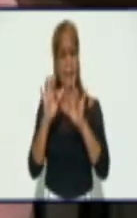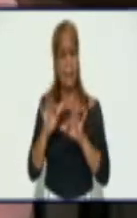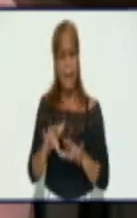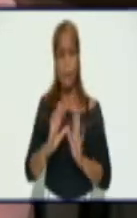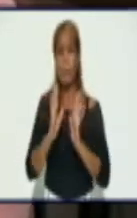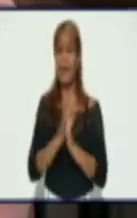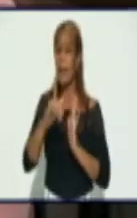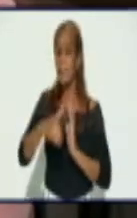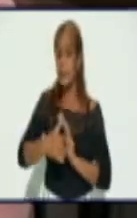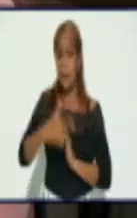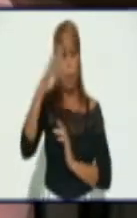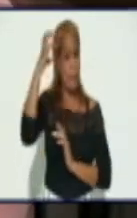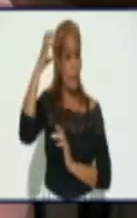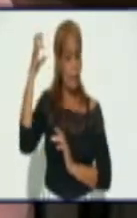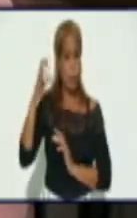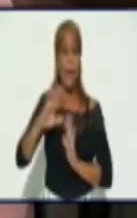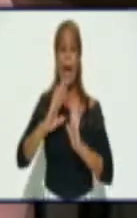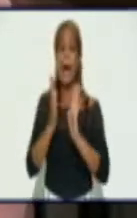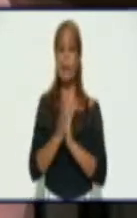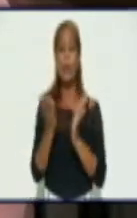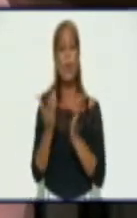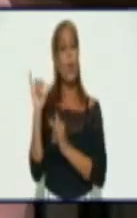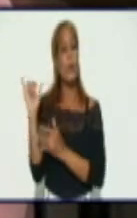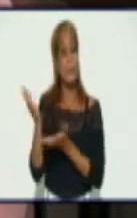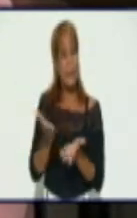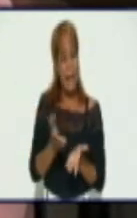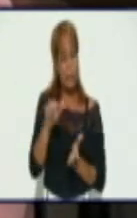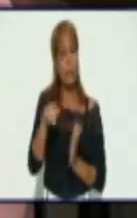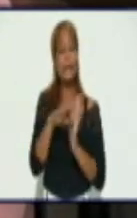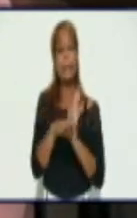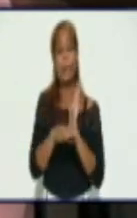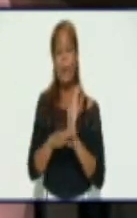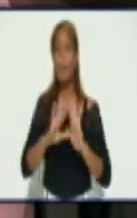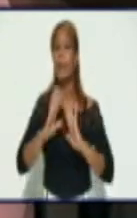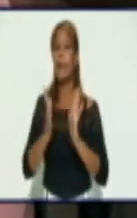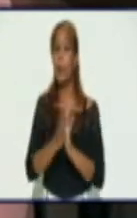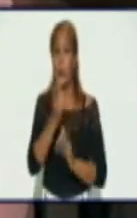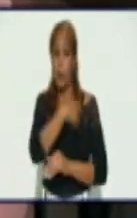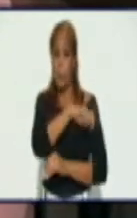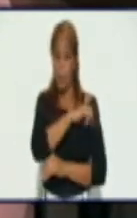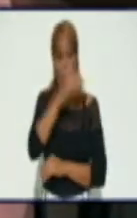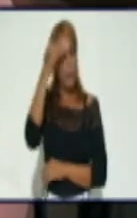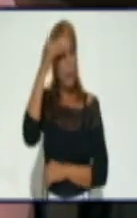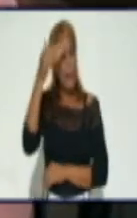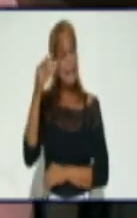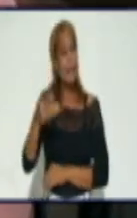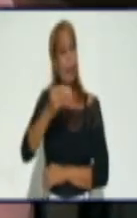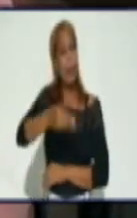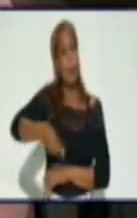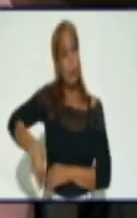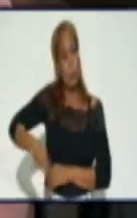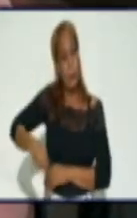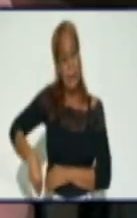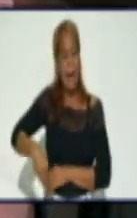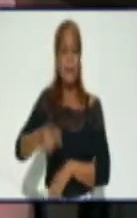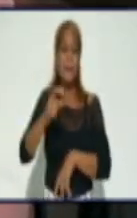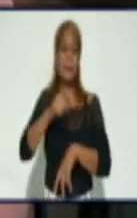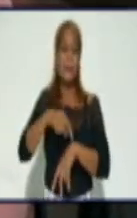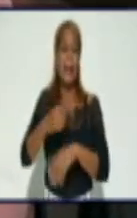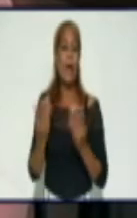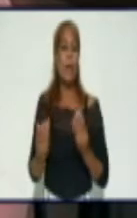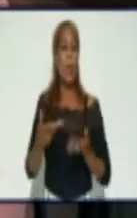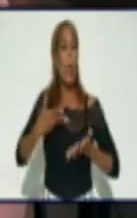el resto de los compañeros que nos acompañan en el estudio y, por supuesto, para todo nuestro pueblo. Gracias por la oportunidad de compartir estos minutos